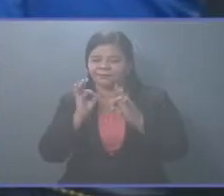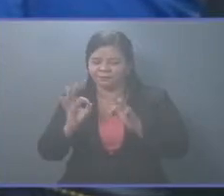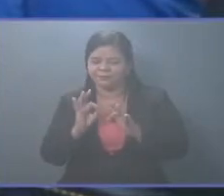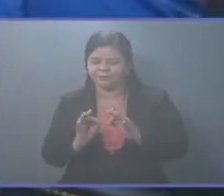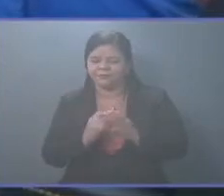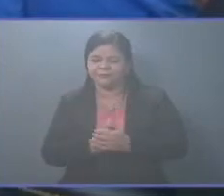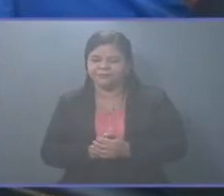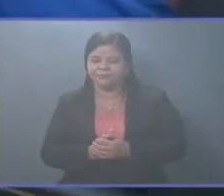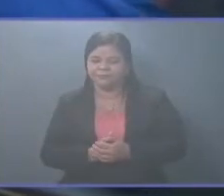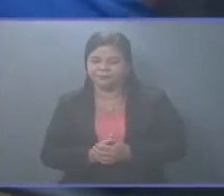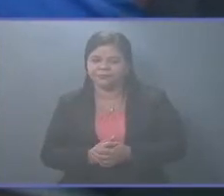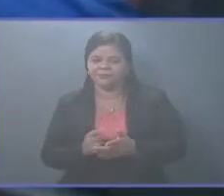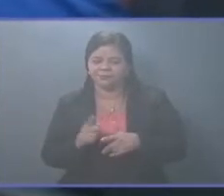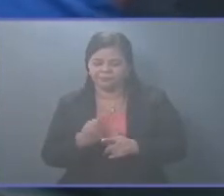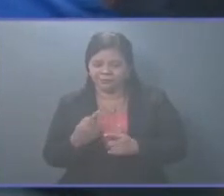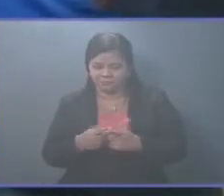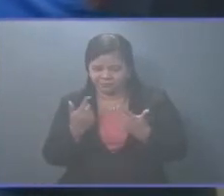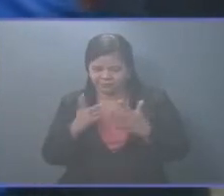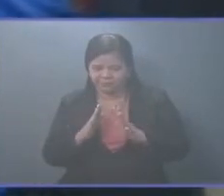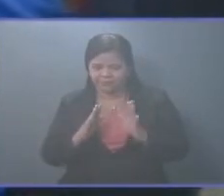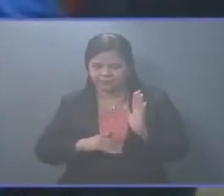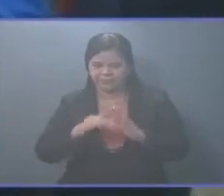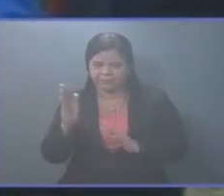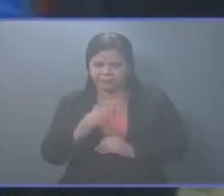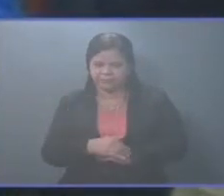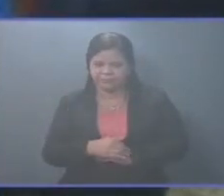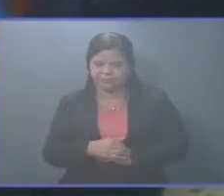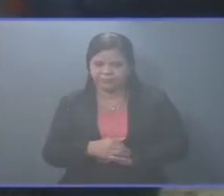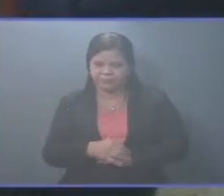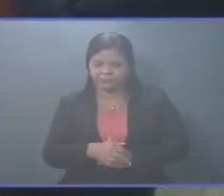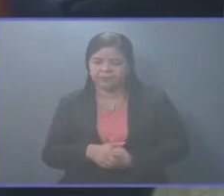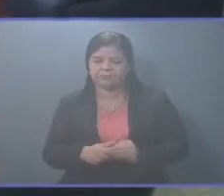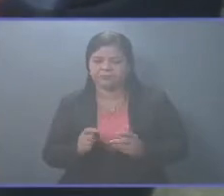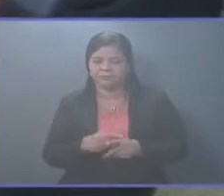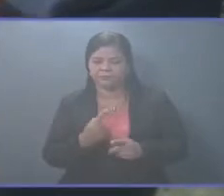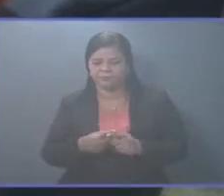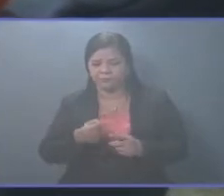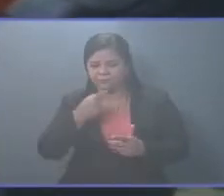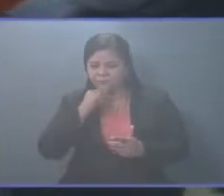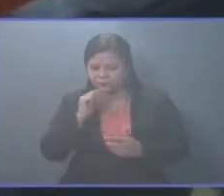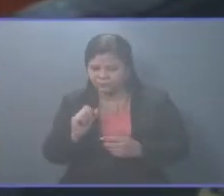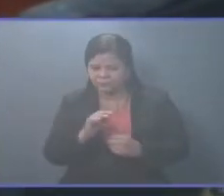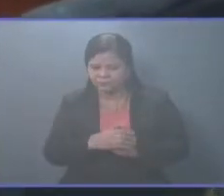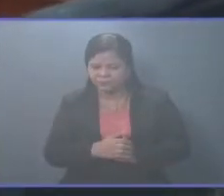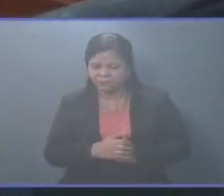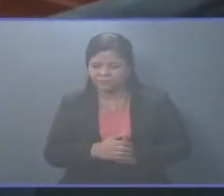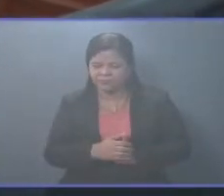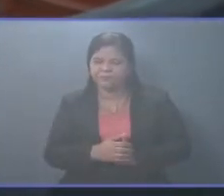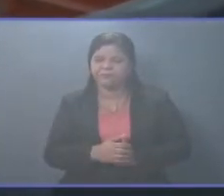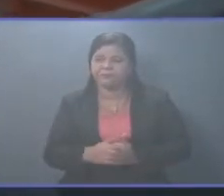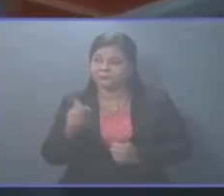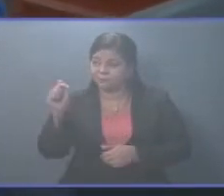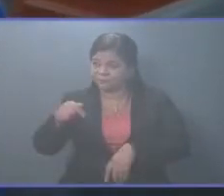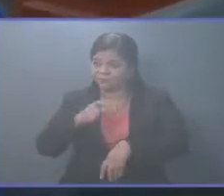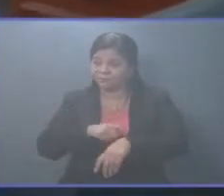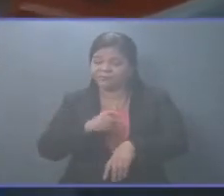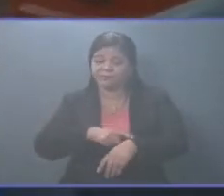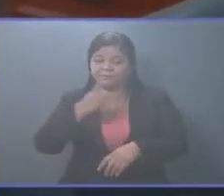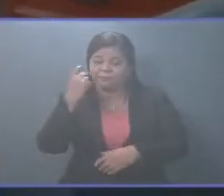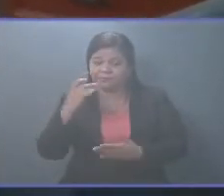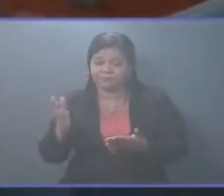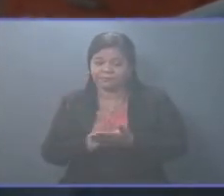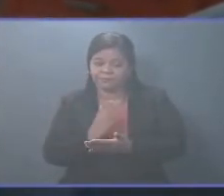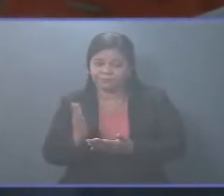aval de entidades reguladoras, que por lo menos ahorita a esta fecha que estamos hoy, todavía faltan